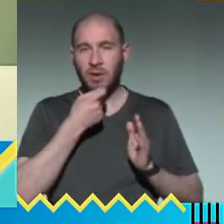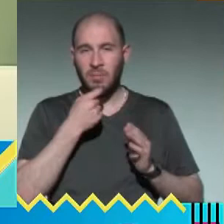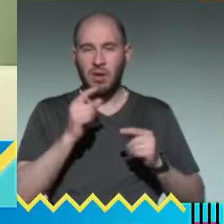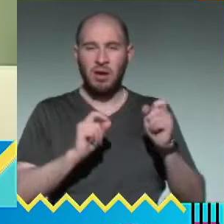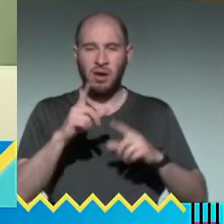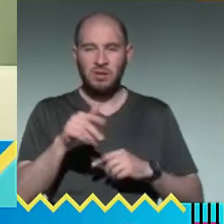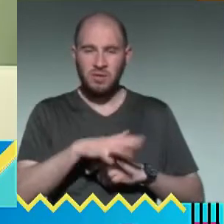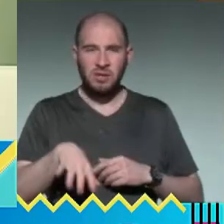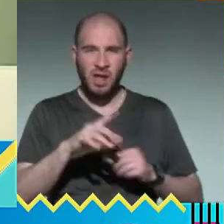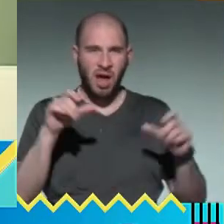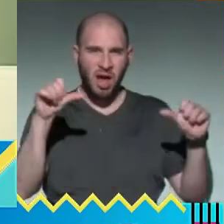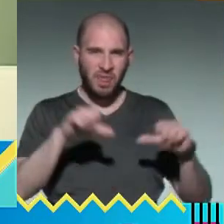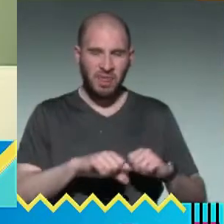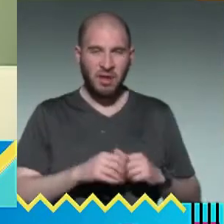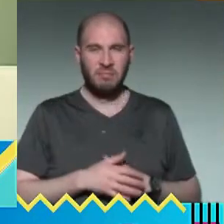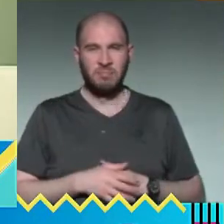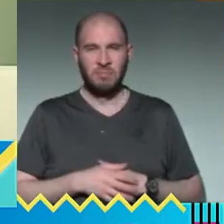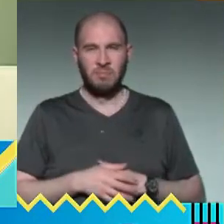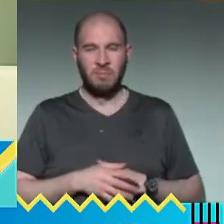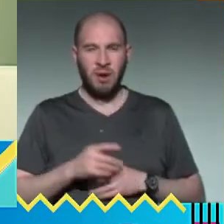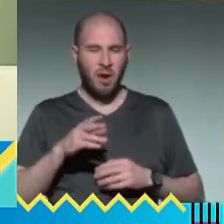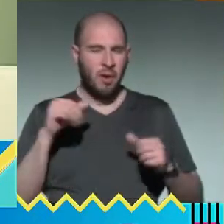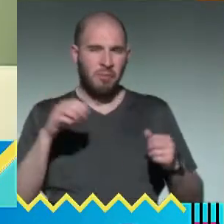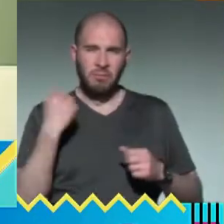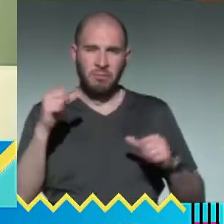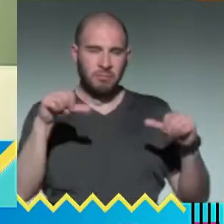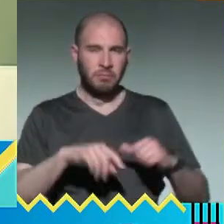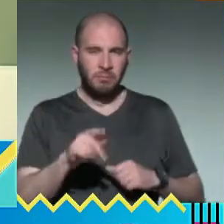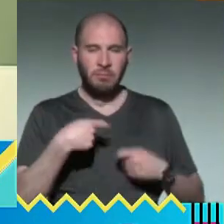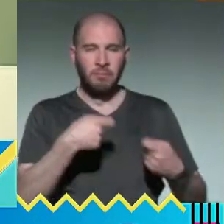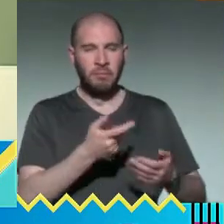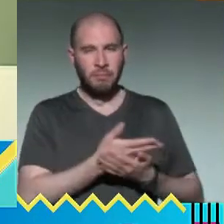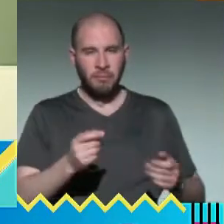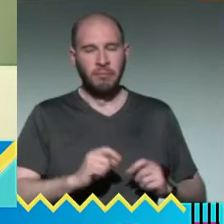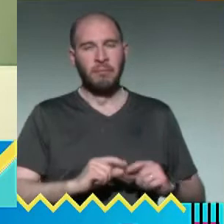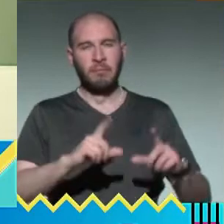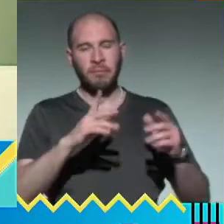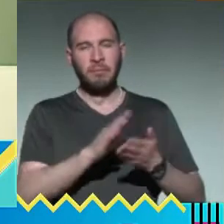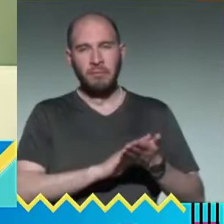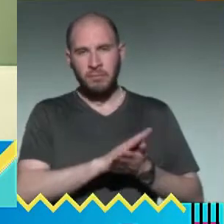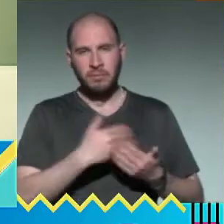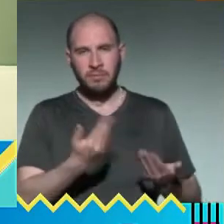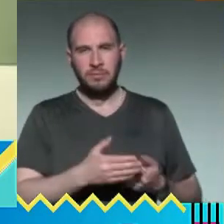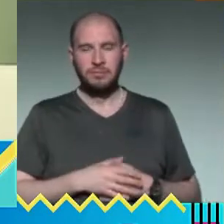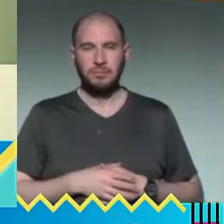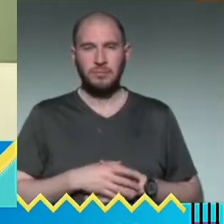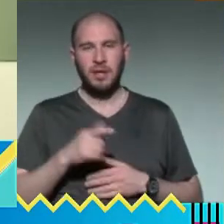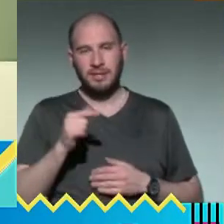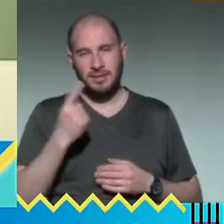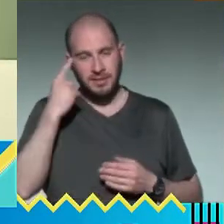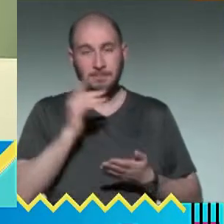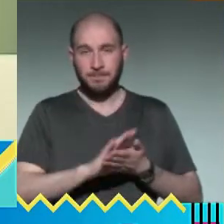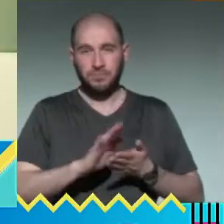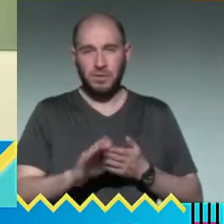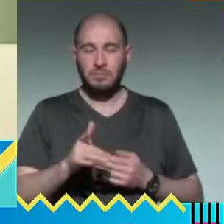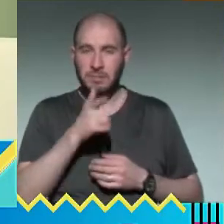indicadores sociales se vean deteriorados notablemente, podamos aumentar el gasto público para paliar esa situación. Es una idea